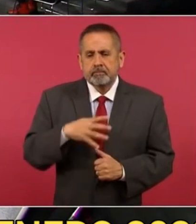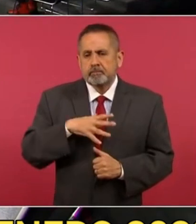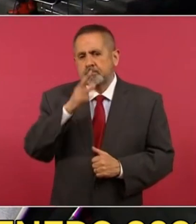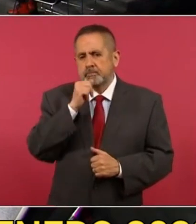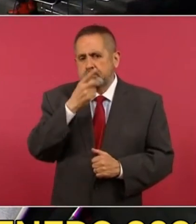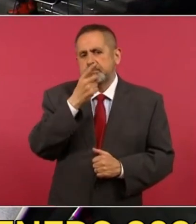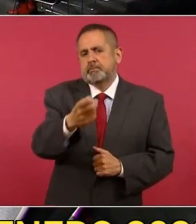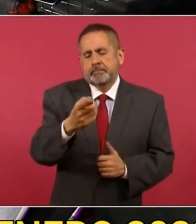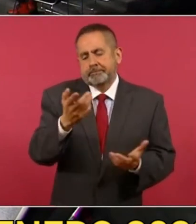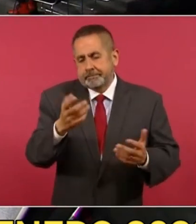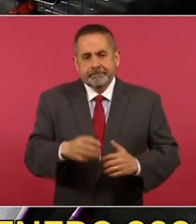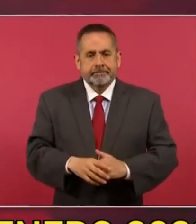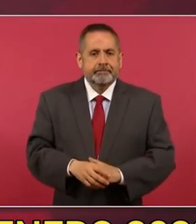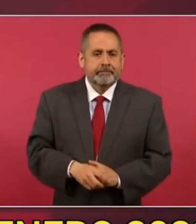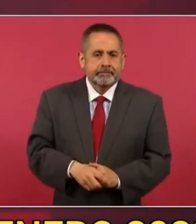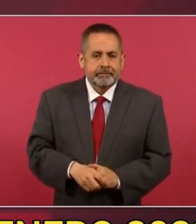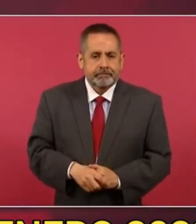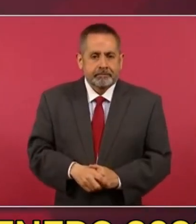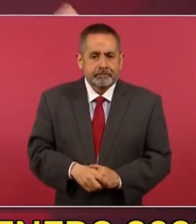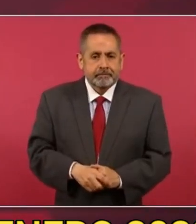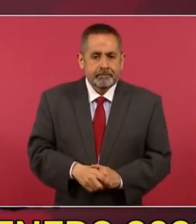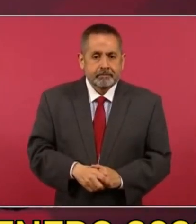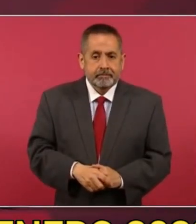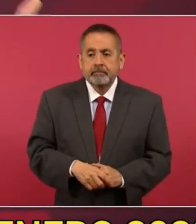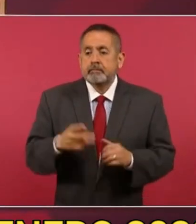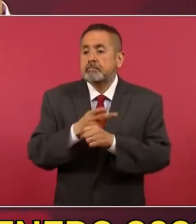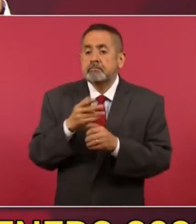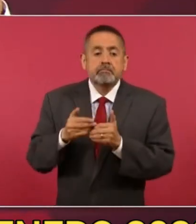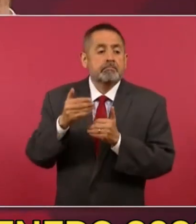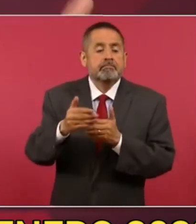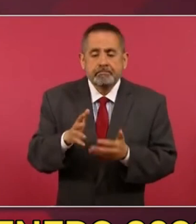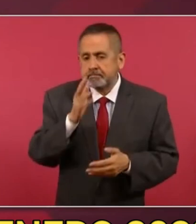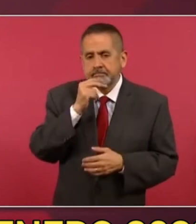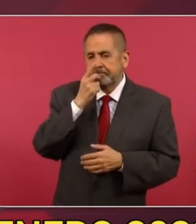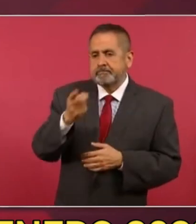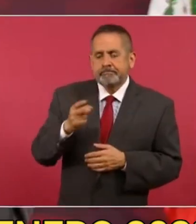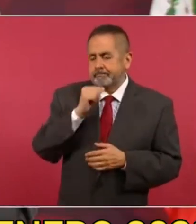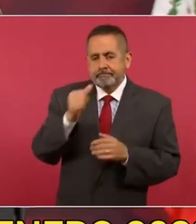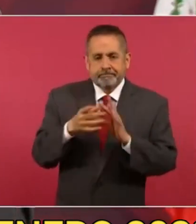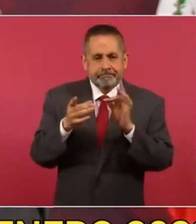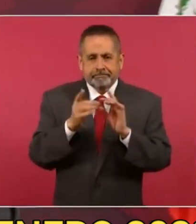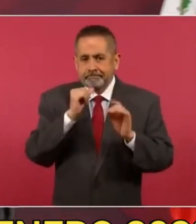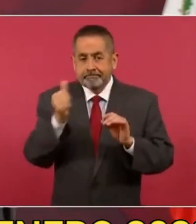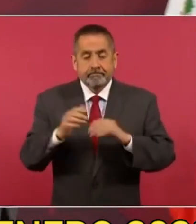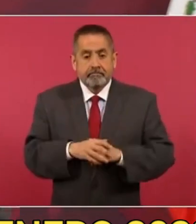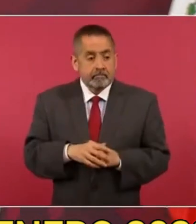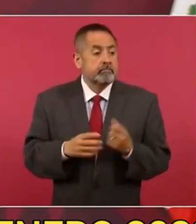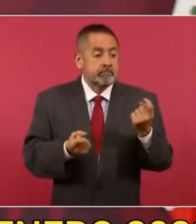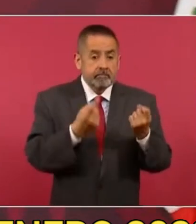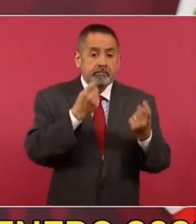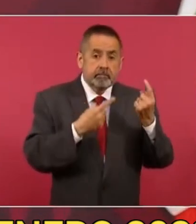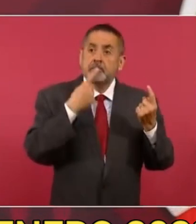decirlo porque no puedo adelantar nada, no puedo explicar nada, porque sí hay